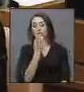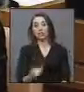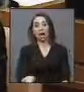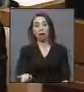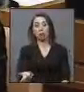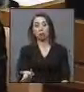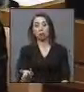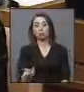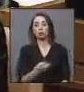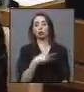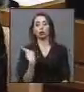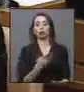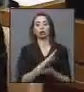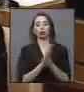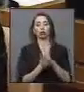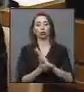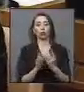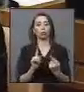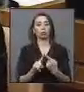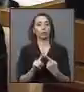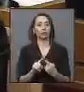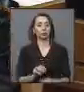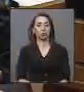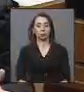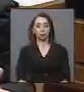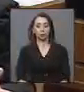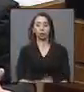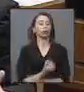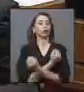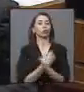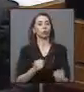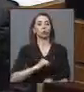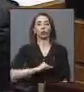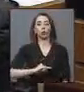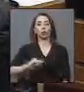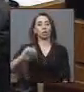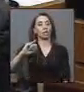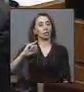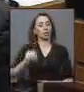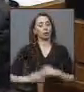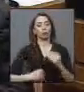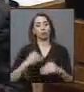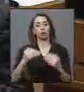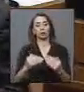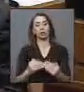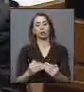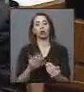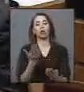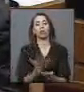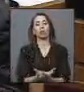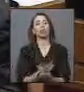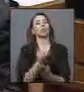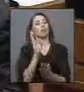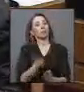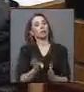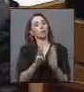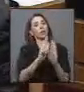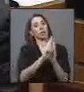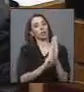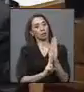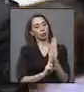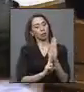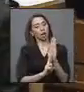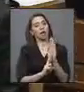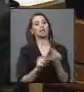nombre, de la que todos nos hacemos parte. Esto no puede seguir sucediendo así. Hay que regular de una vez por